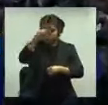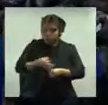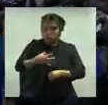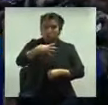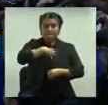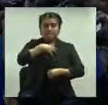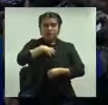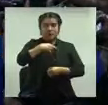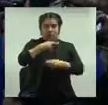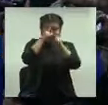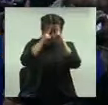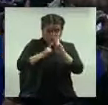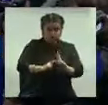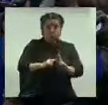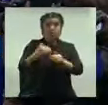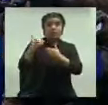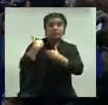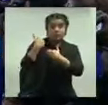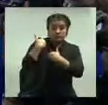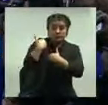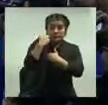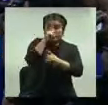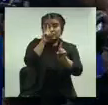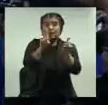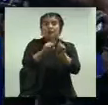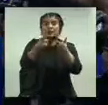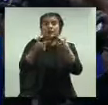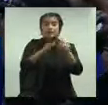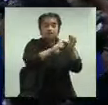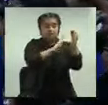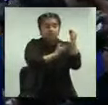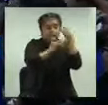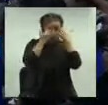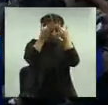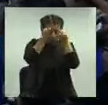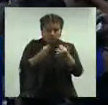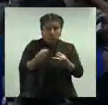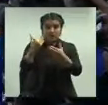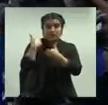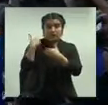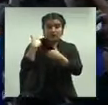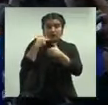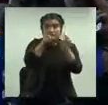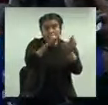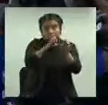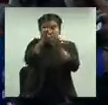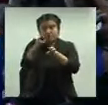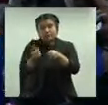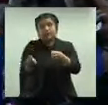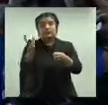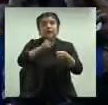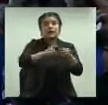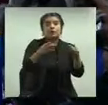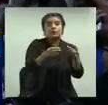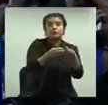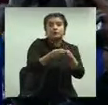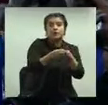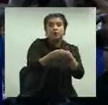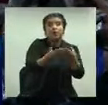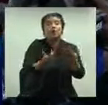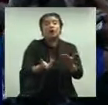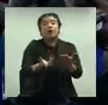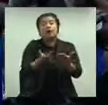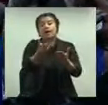patriotismo, responsabilidad y poder de decisión al el cargo de integrante de la comisión de postulación